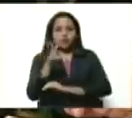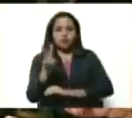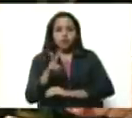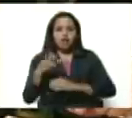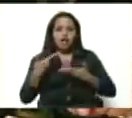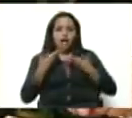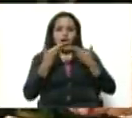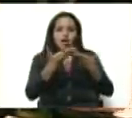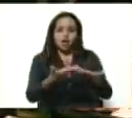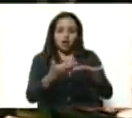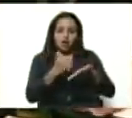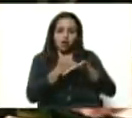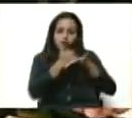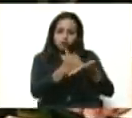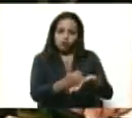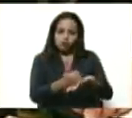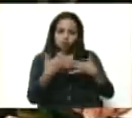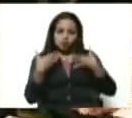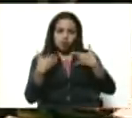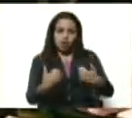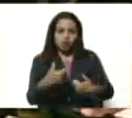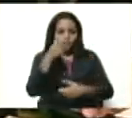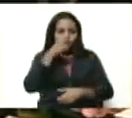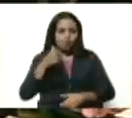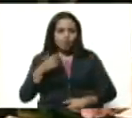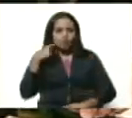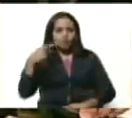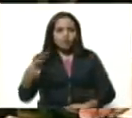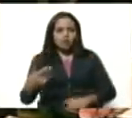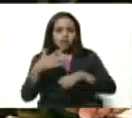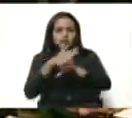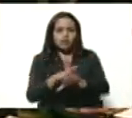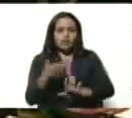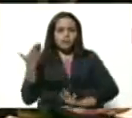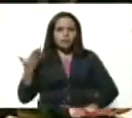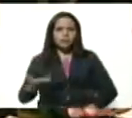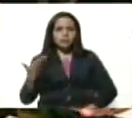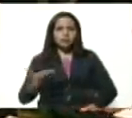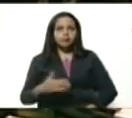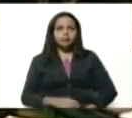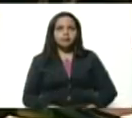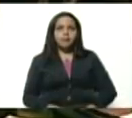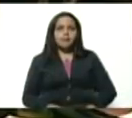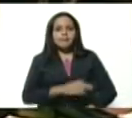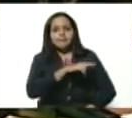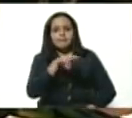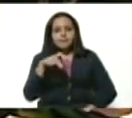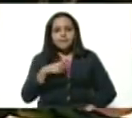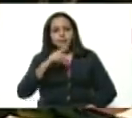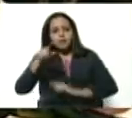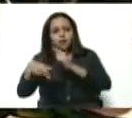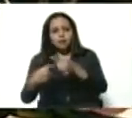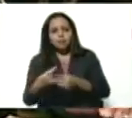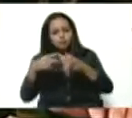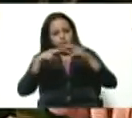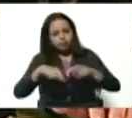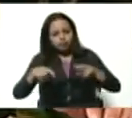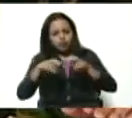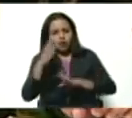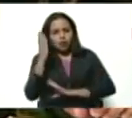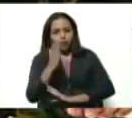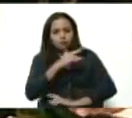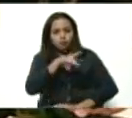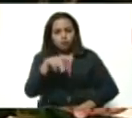salud del pueblo como política integral fundamental nosotros luego de los análisis la orden de nuestro comandante jefe